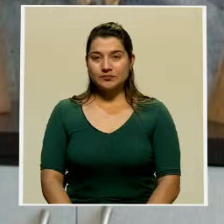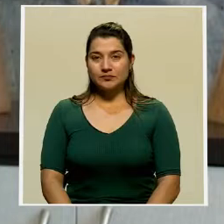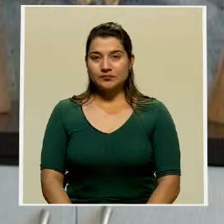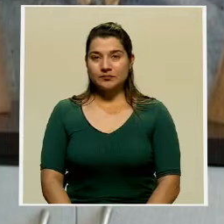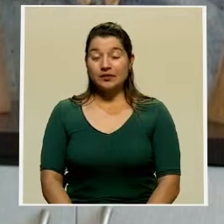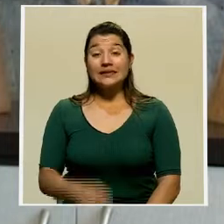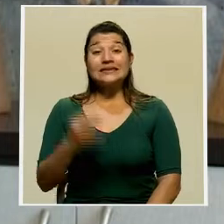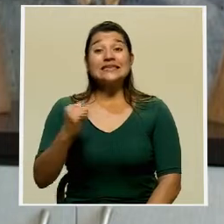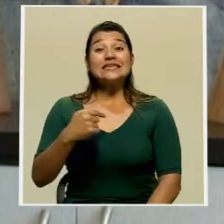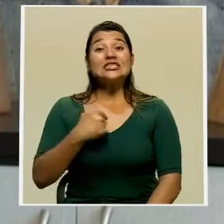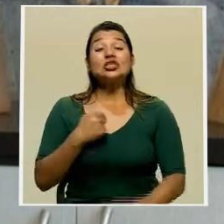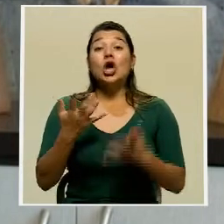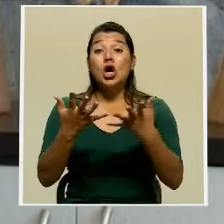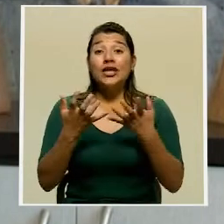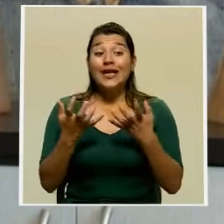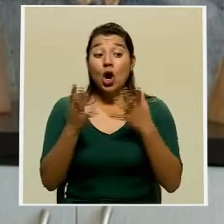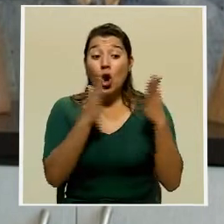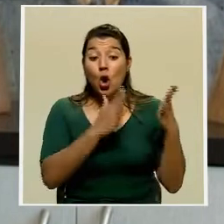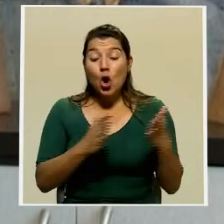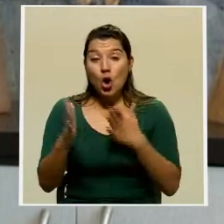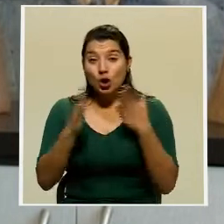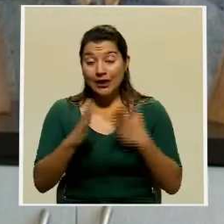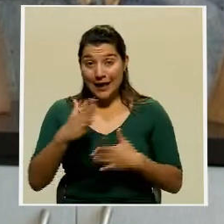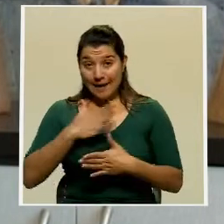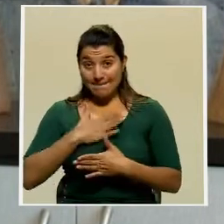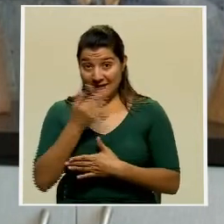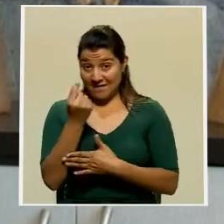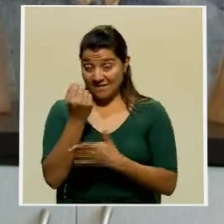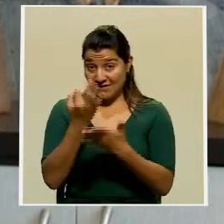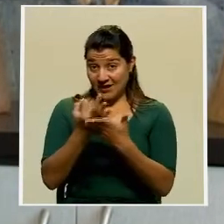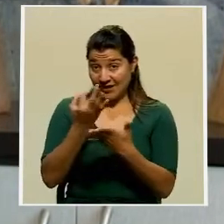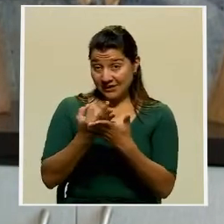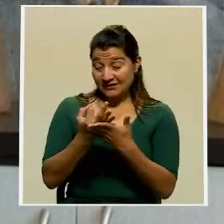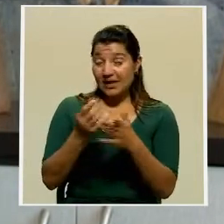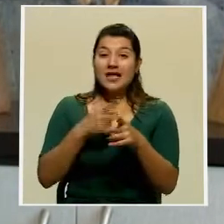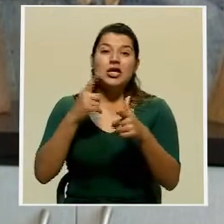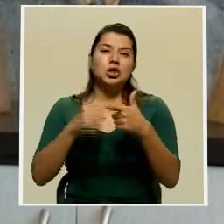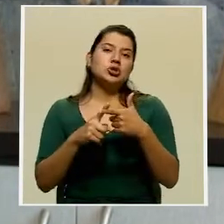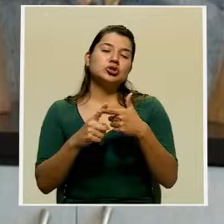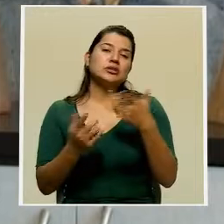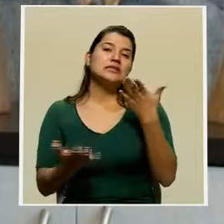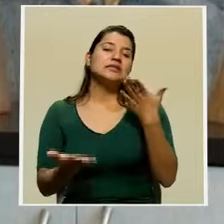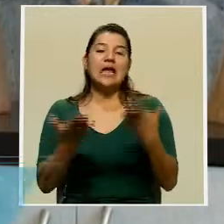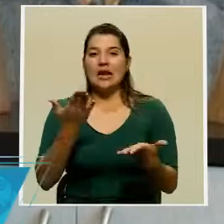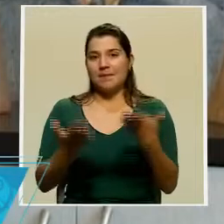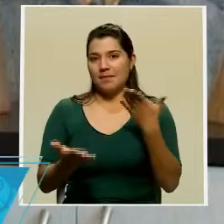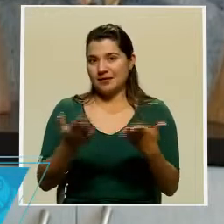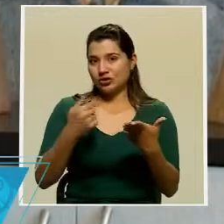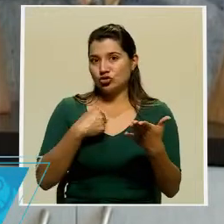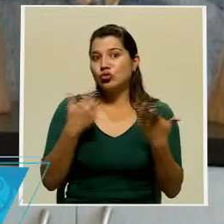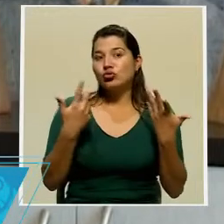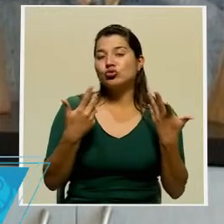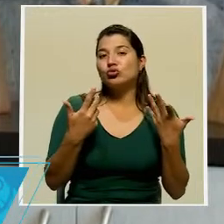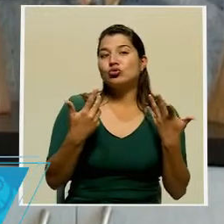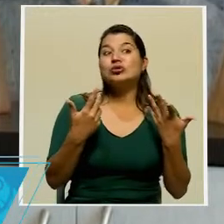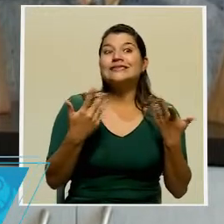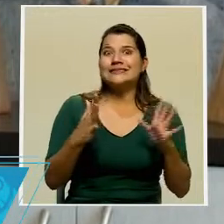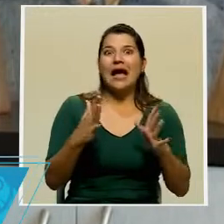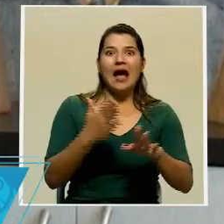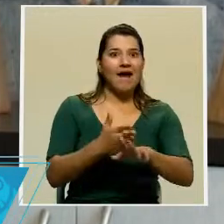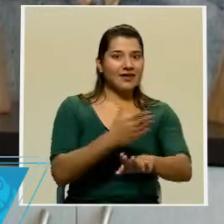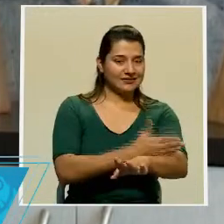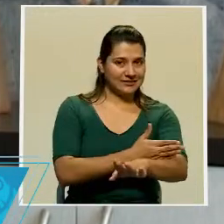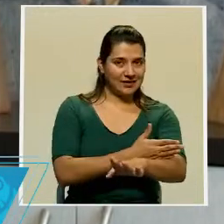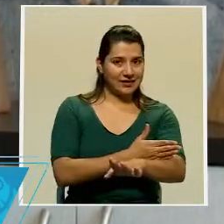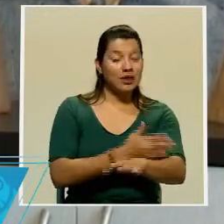Si yo quiero ordenar mis finanzas, muy probablemente ya tengo la mitad del problema resuelto, ¿verdad? La otra mitad es cómo lo hago.